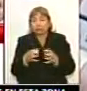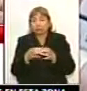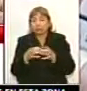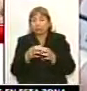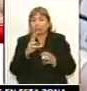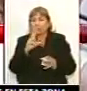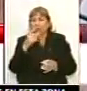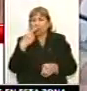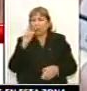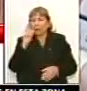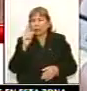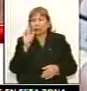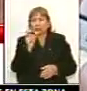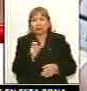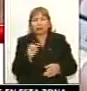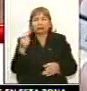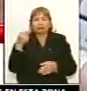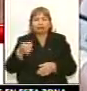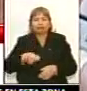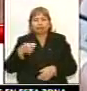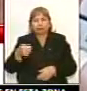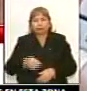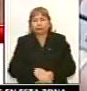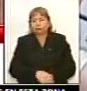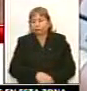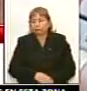de los 2 millones de afiliados que ya no aportan.